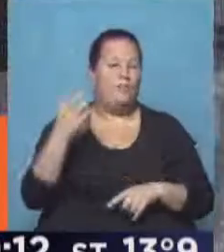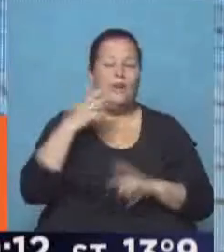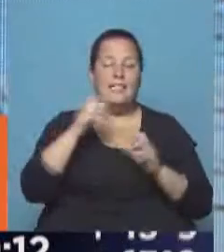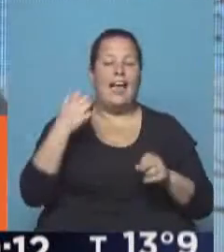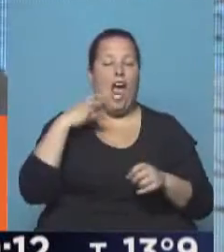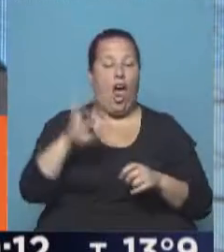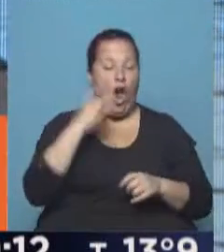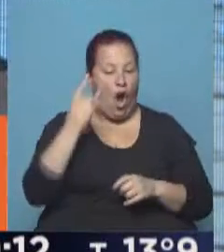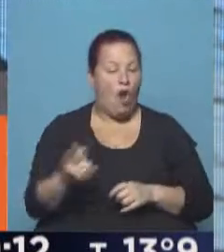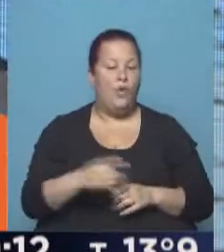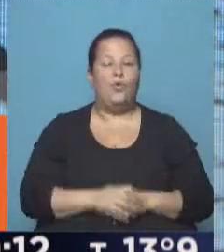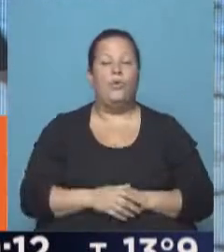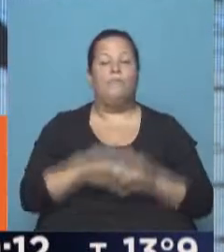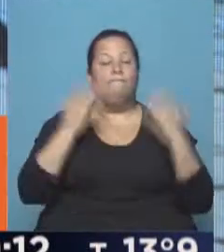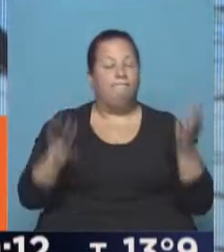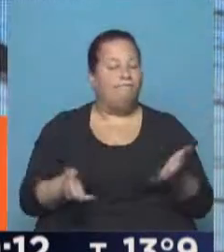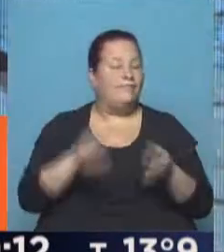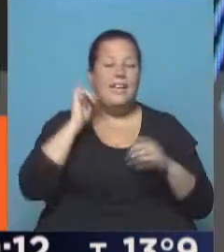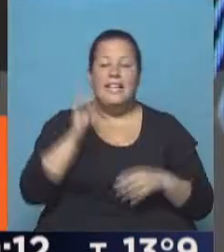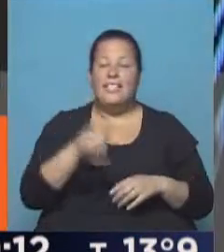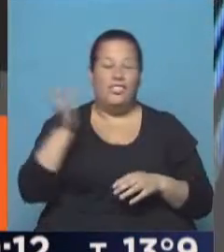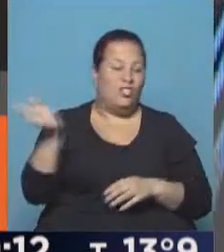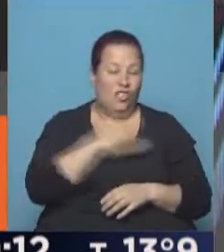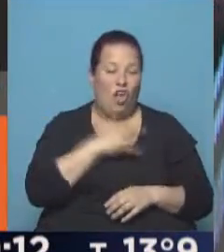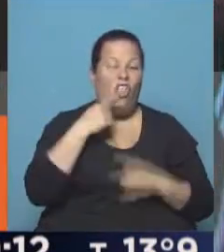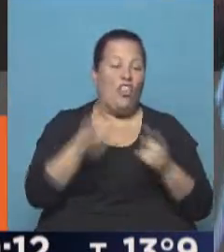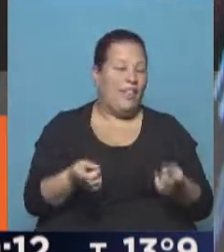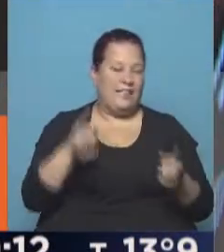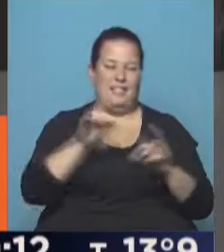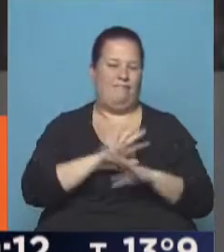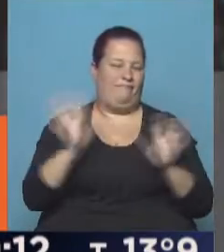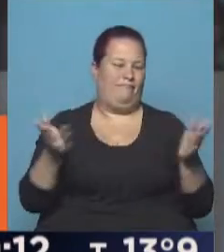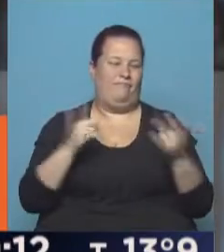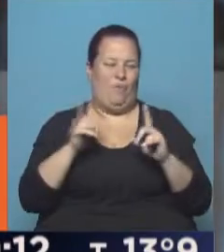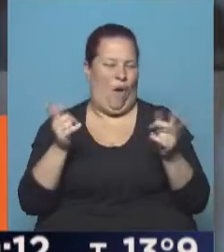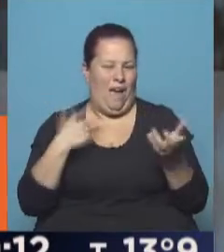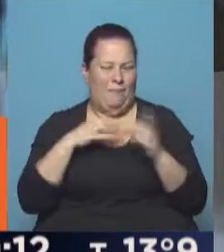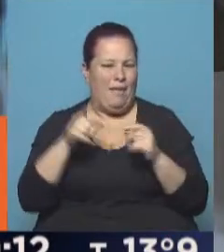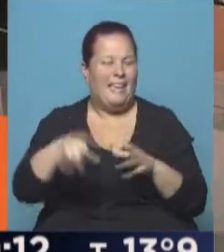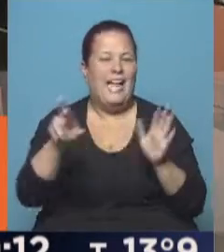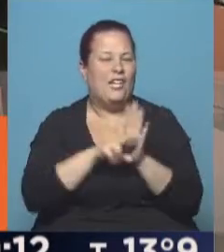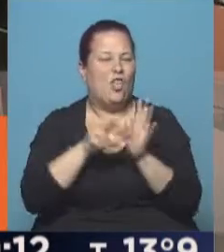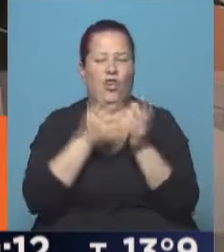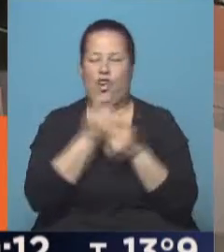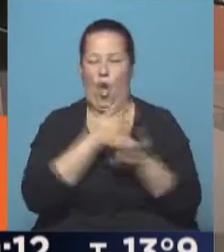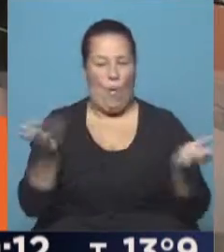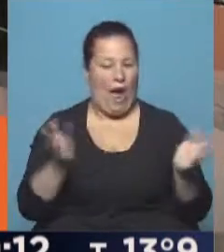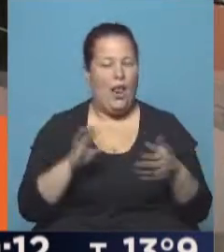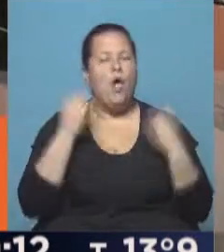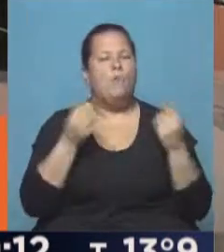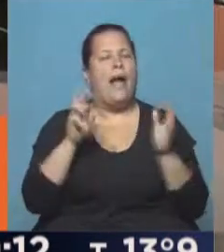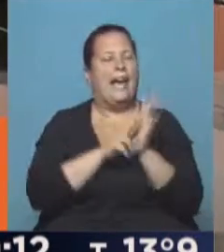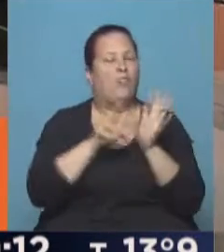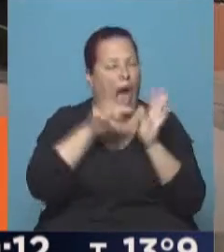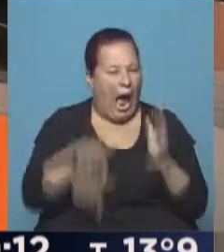de las Naciones Unidas, en los cuales absolutamente todos están diciendo esto no tiene ningún sentido y esta resolución no debería existir. ¿Y por qué esta